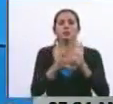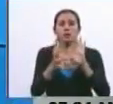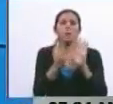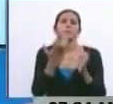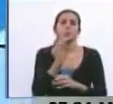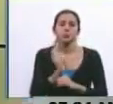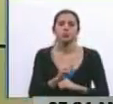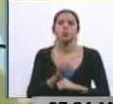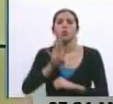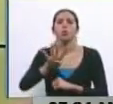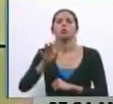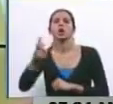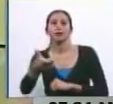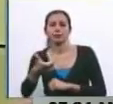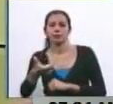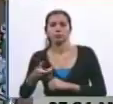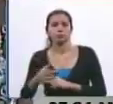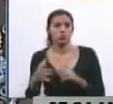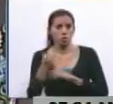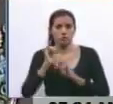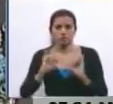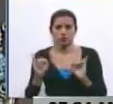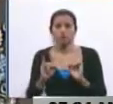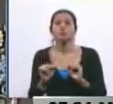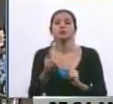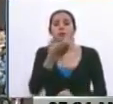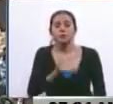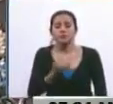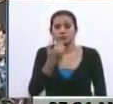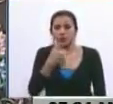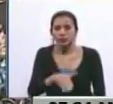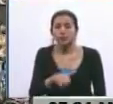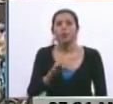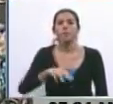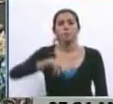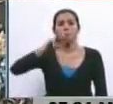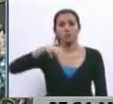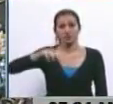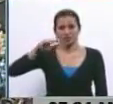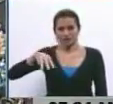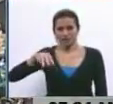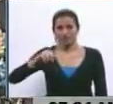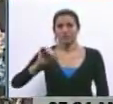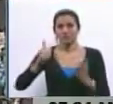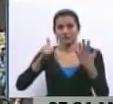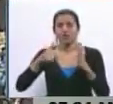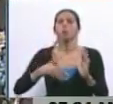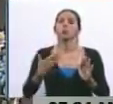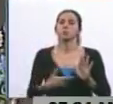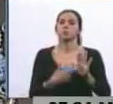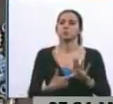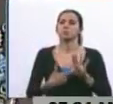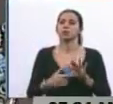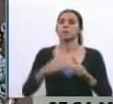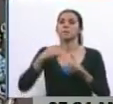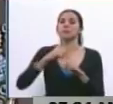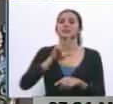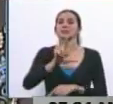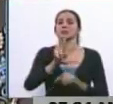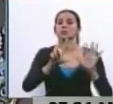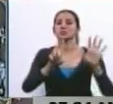menos la 4G. ¿Se ha alcanzado? Sí, para diciembre Movilnet ya puede exhibir más de